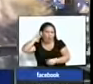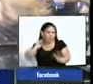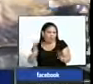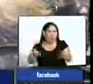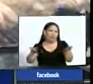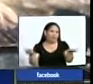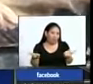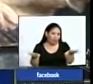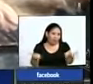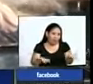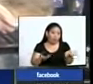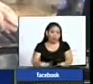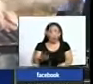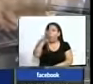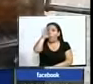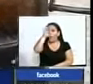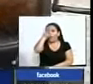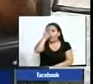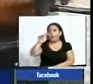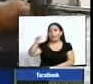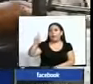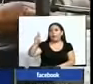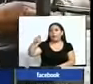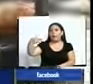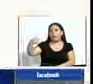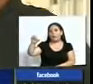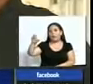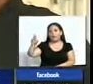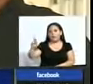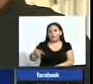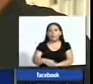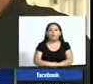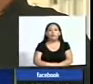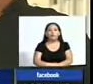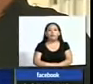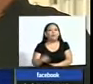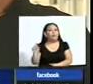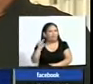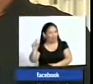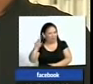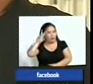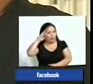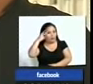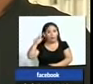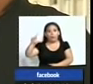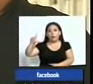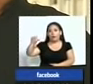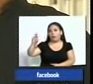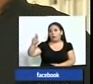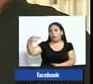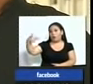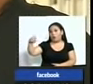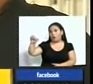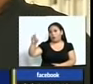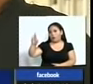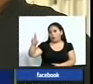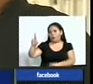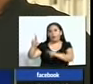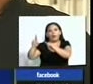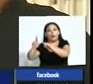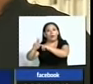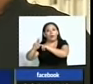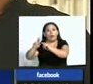prepara cerdo laucha. El término laucha es el término que se le da a la